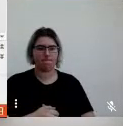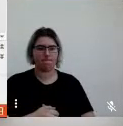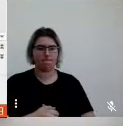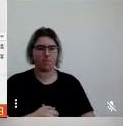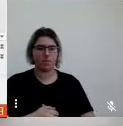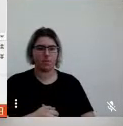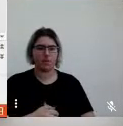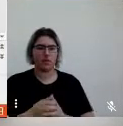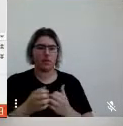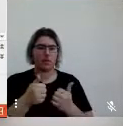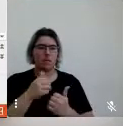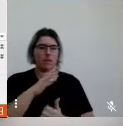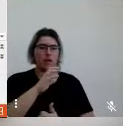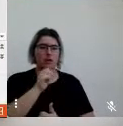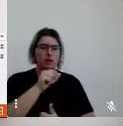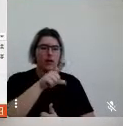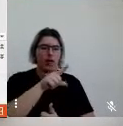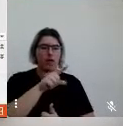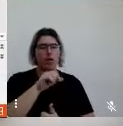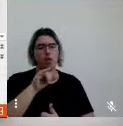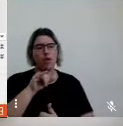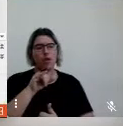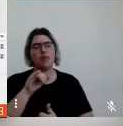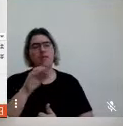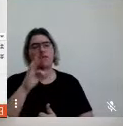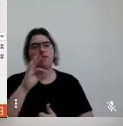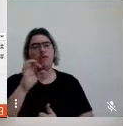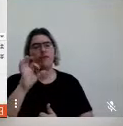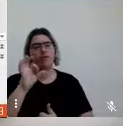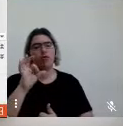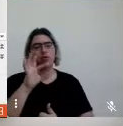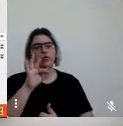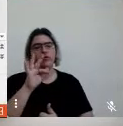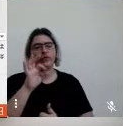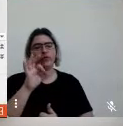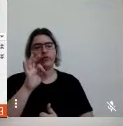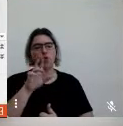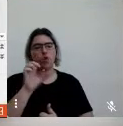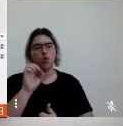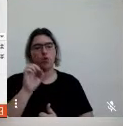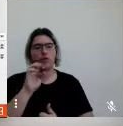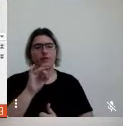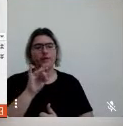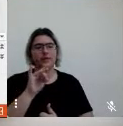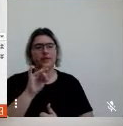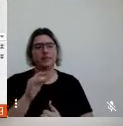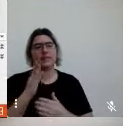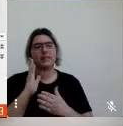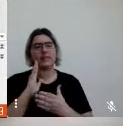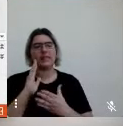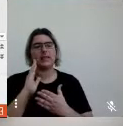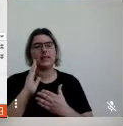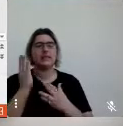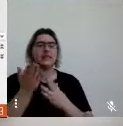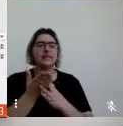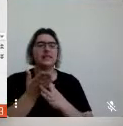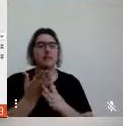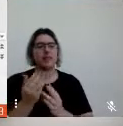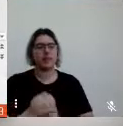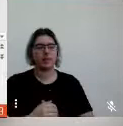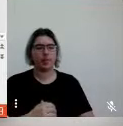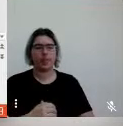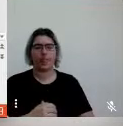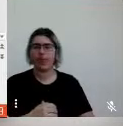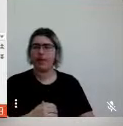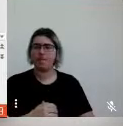más fósforo que la otra, me parece. No lo sí, sé. Y es semidesnatada la que tomo yo. vale. Mira, ya que la has nombrado, ahí